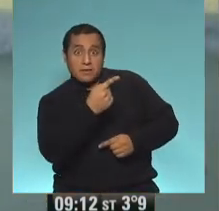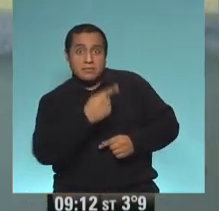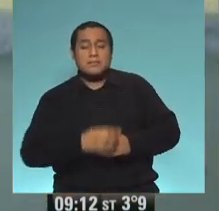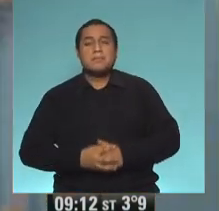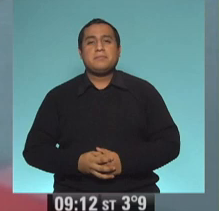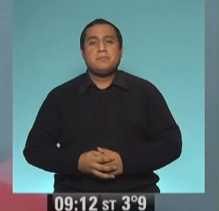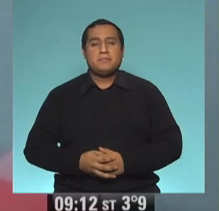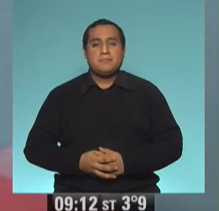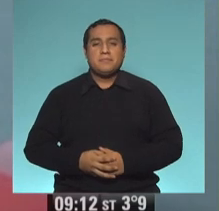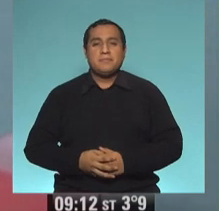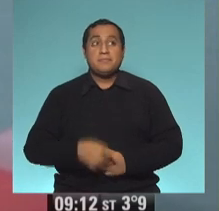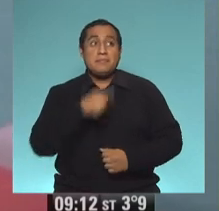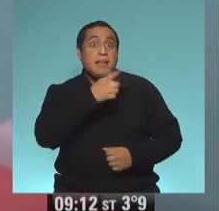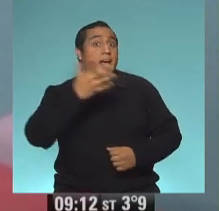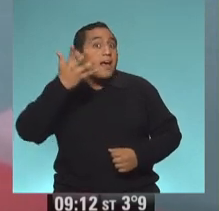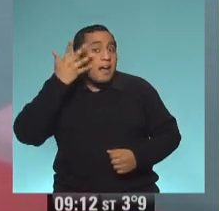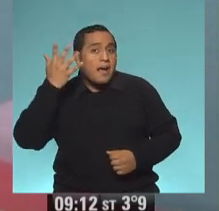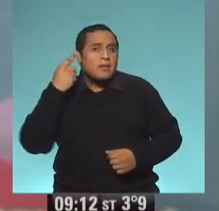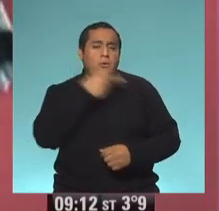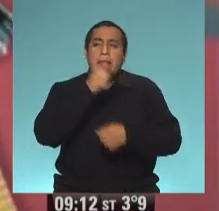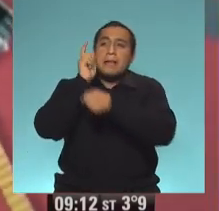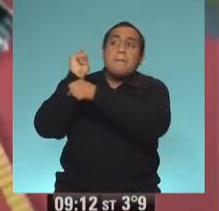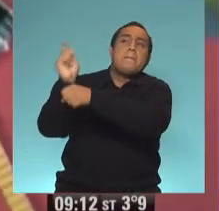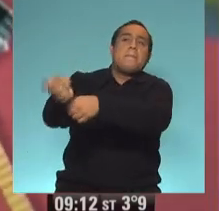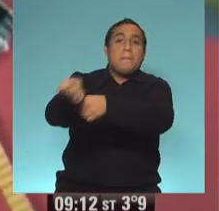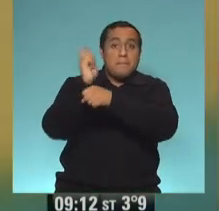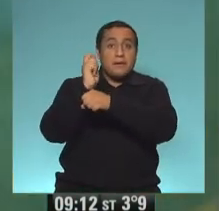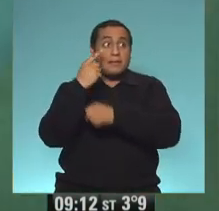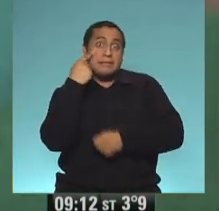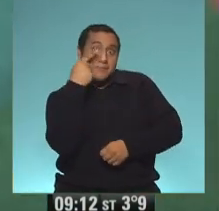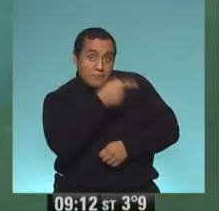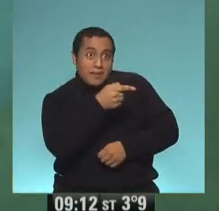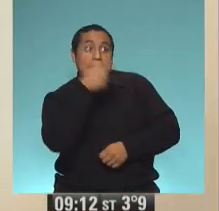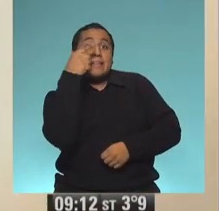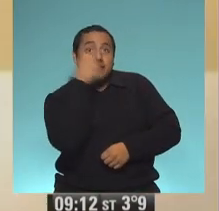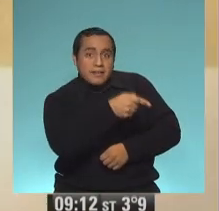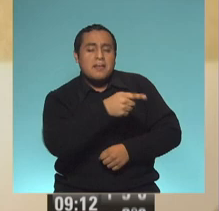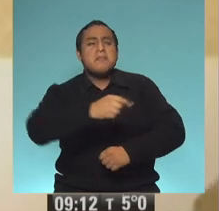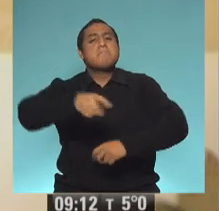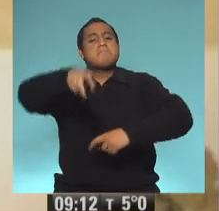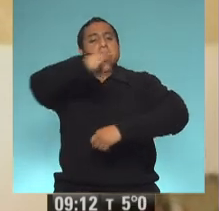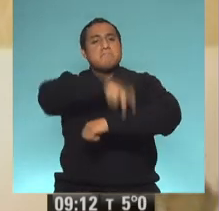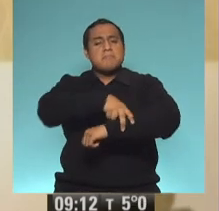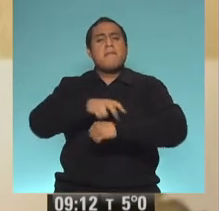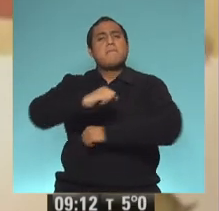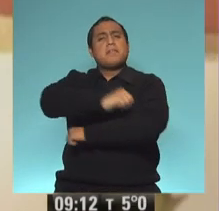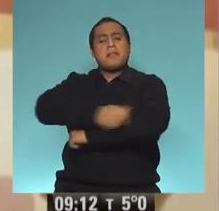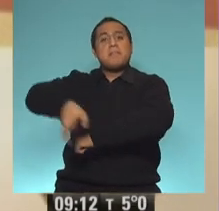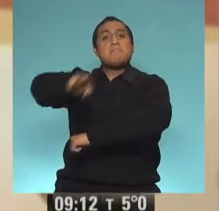ves? Al gato que pesa, allí, allí, sentado en su